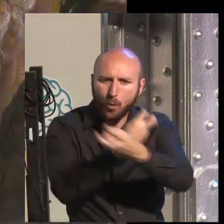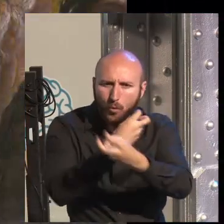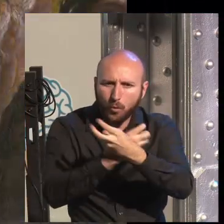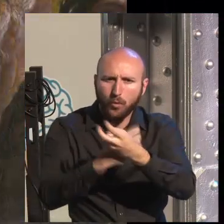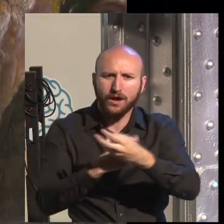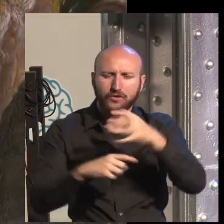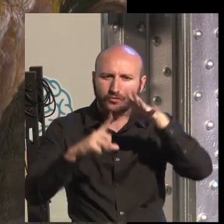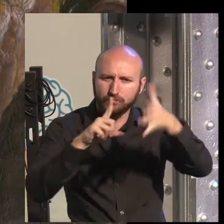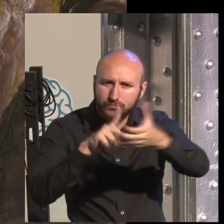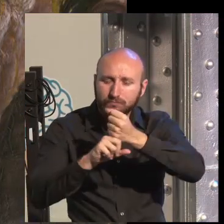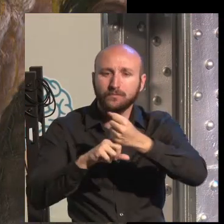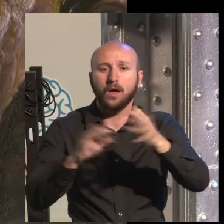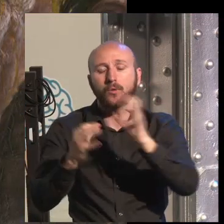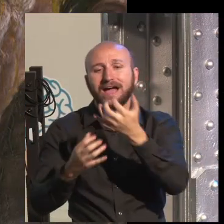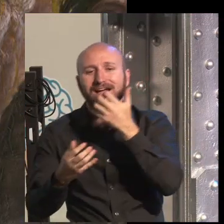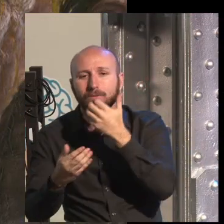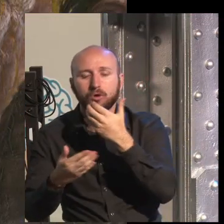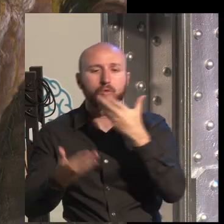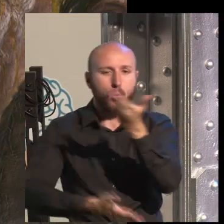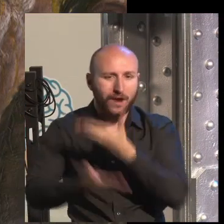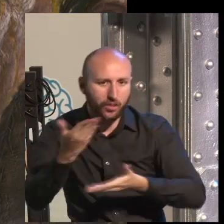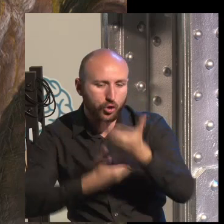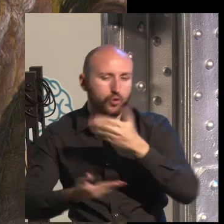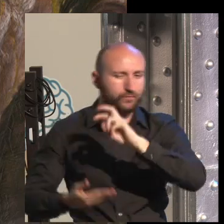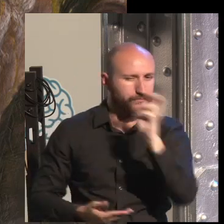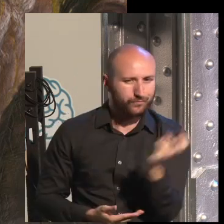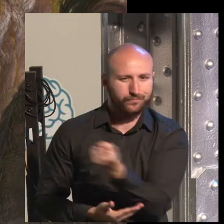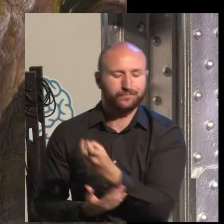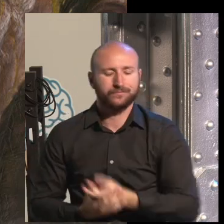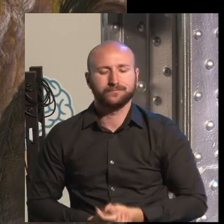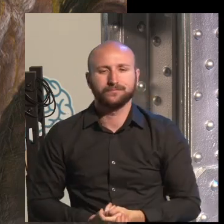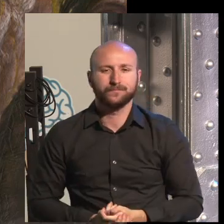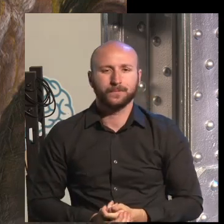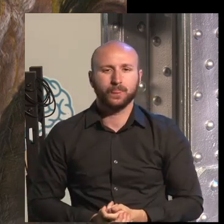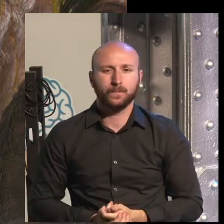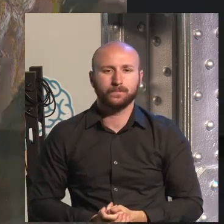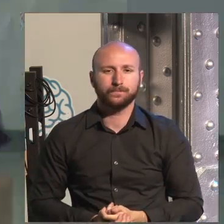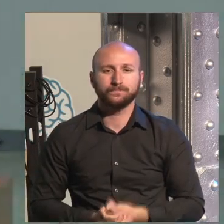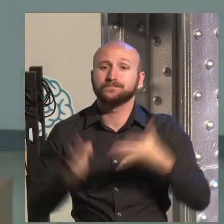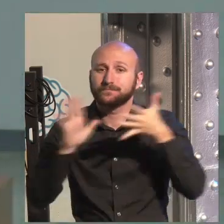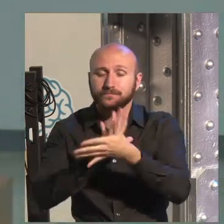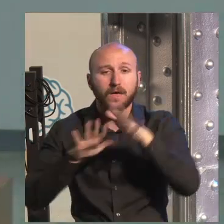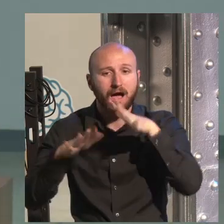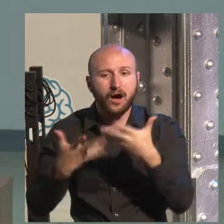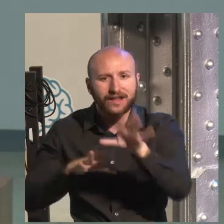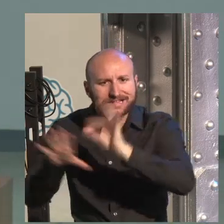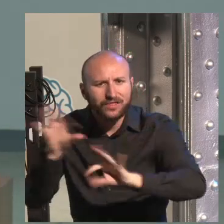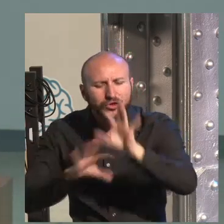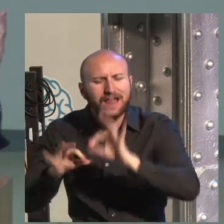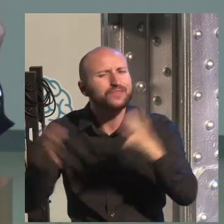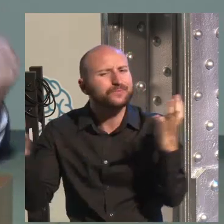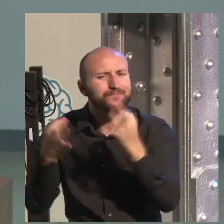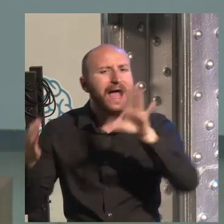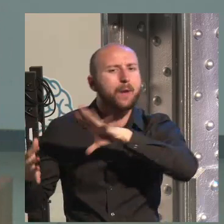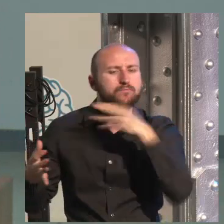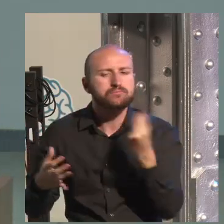donde tenemos ejemplos de cooperación y de altruismo. Es decir, lo que se están seleccionando son habilidades